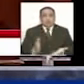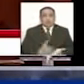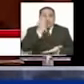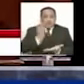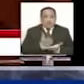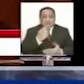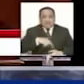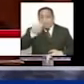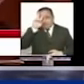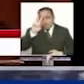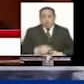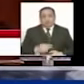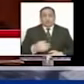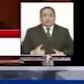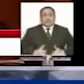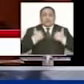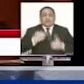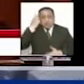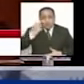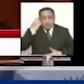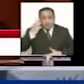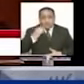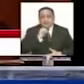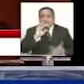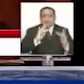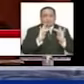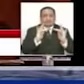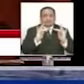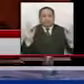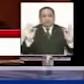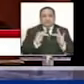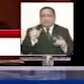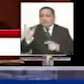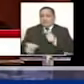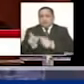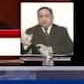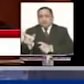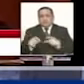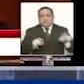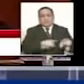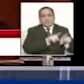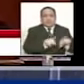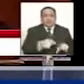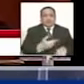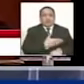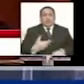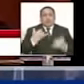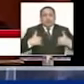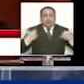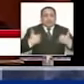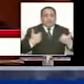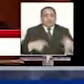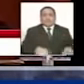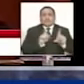mayoría de la gente le va a encantar un discurso tan lindo, tan prometedor, tan conciliador, pero a mí me hubiera gustado más